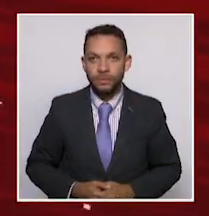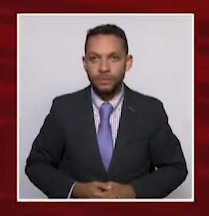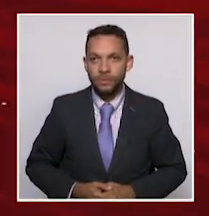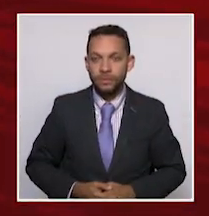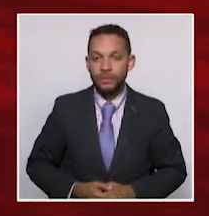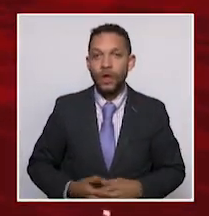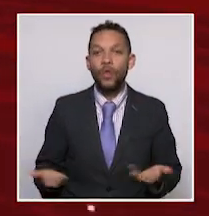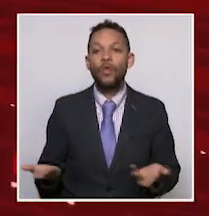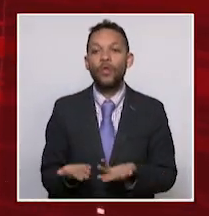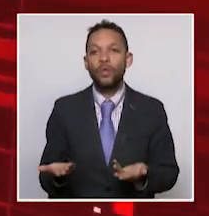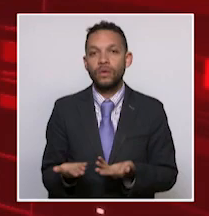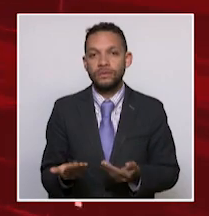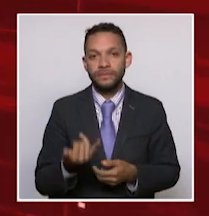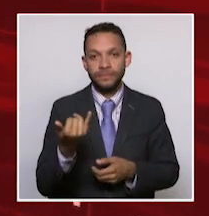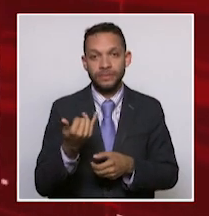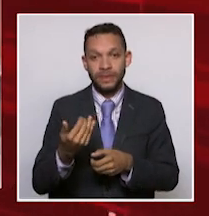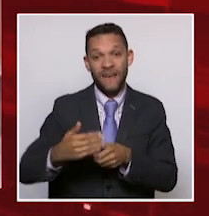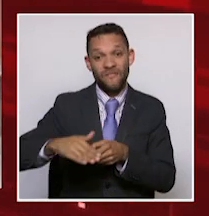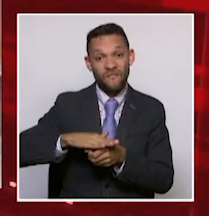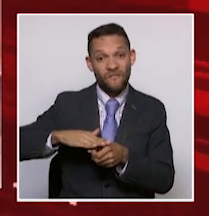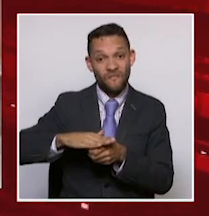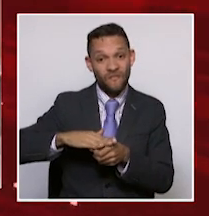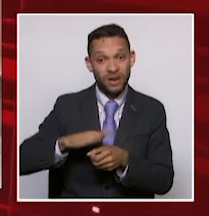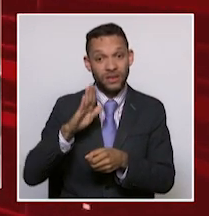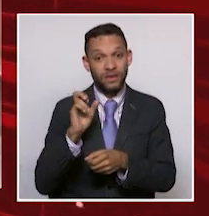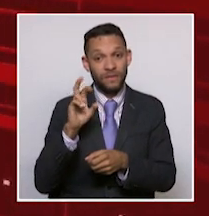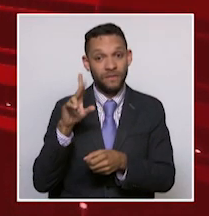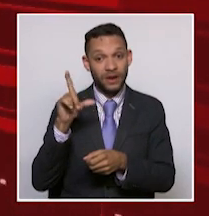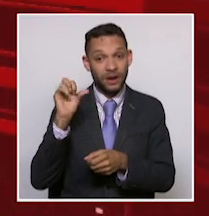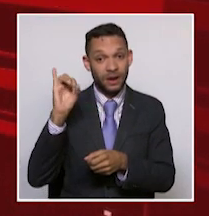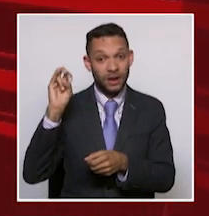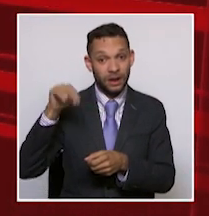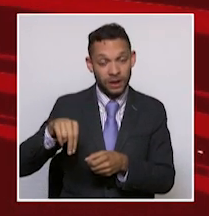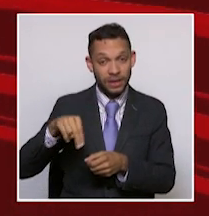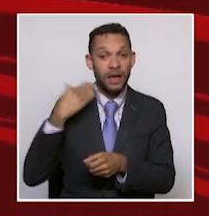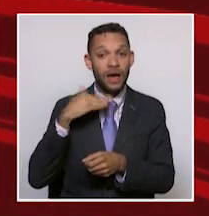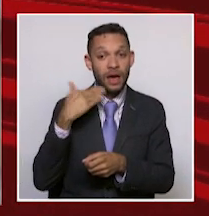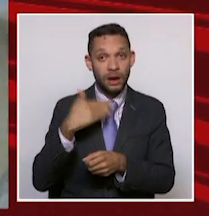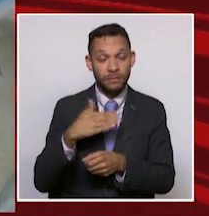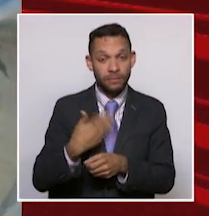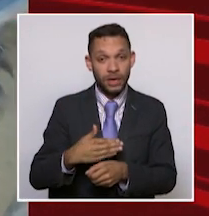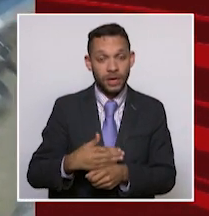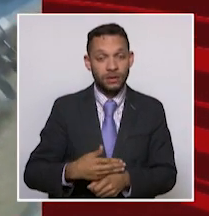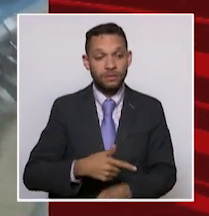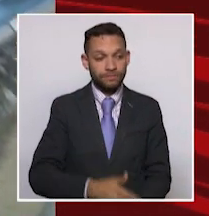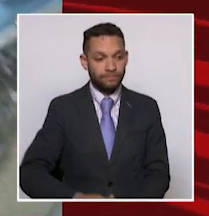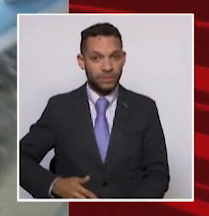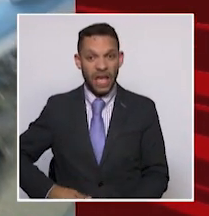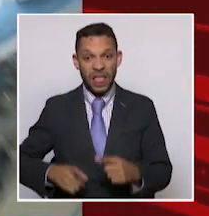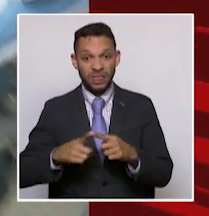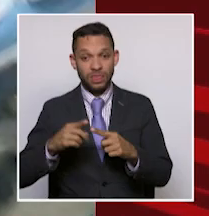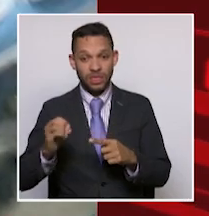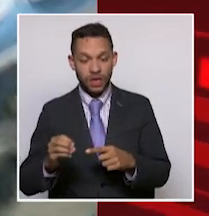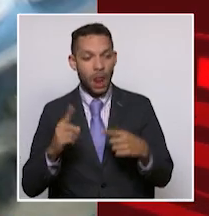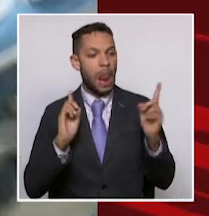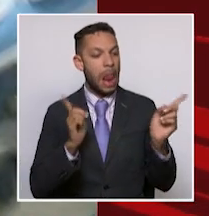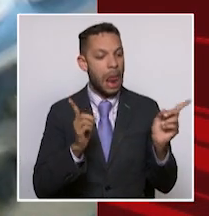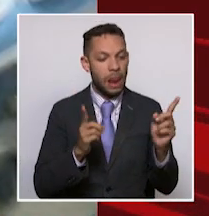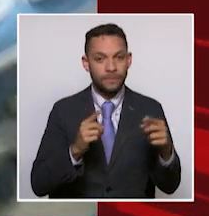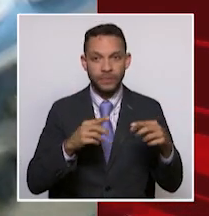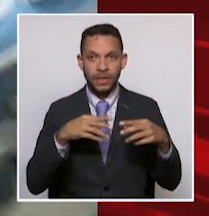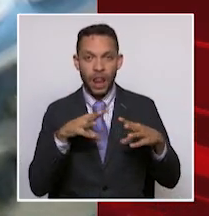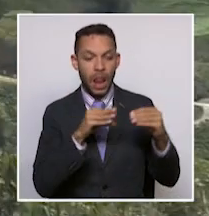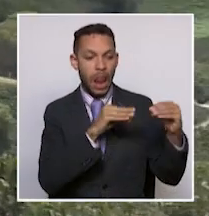El hecho de sangre se registró en el barrio Berlín, en el centro de Armenia. Mauricio Garcés atacó a bala a su tío Jairo Garcés cuando conversaba con su hija, quien